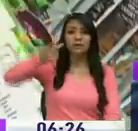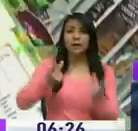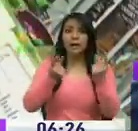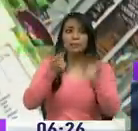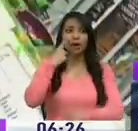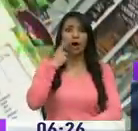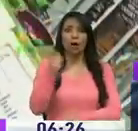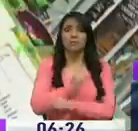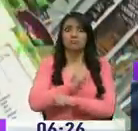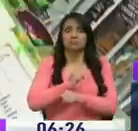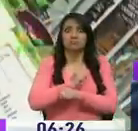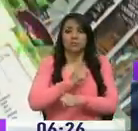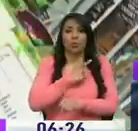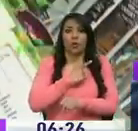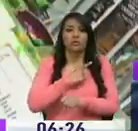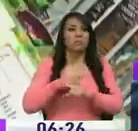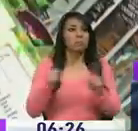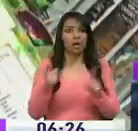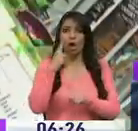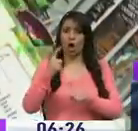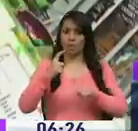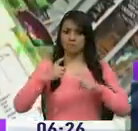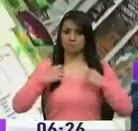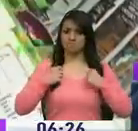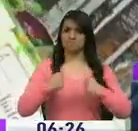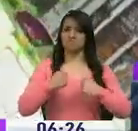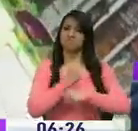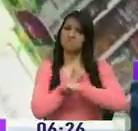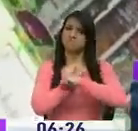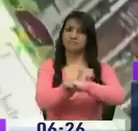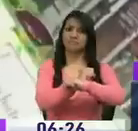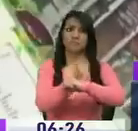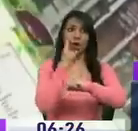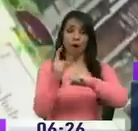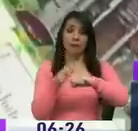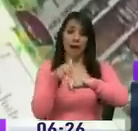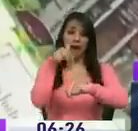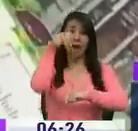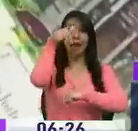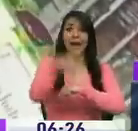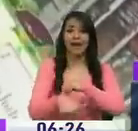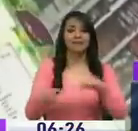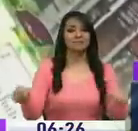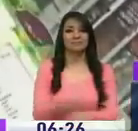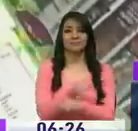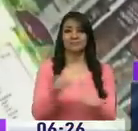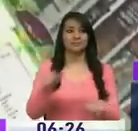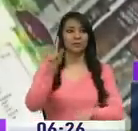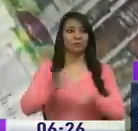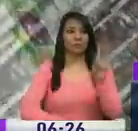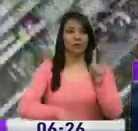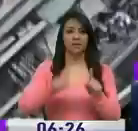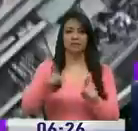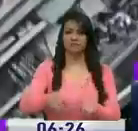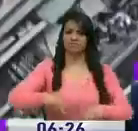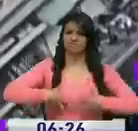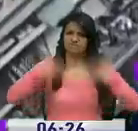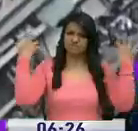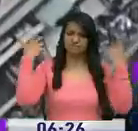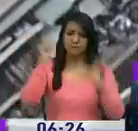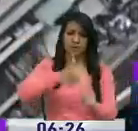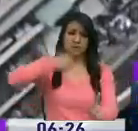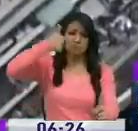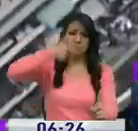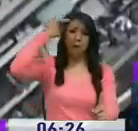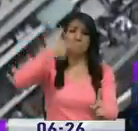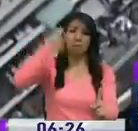propietario el hombre reaccionó y el supuesto delincuente intentó pasar las rejas pero no lo logró y cargado de rabia realizó